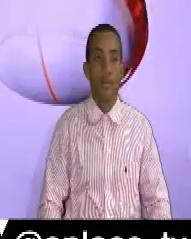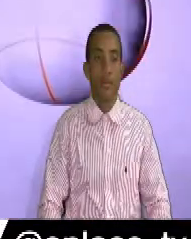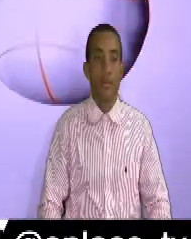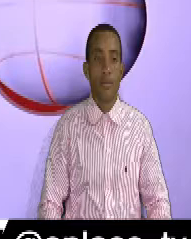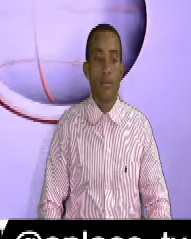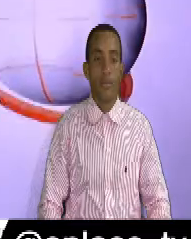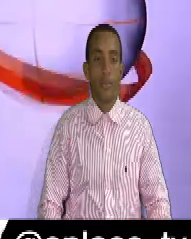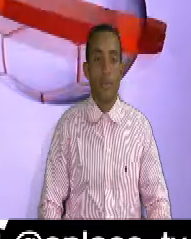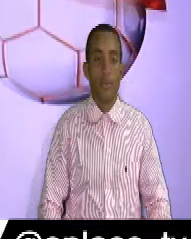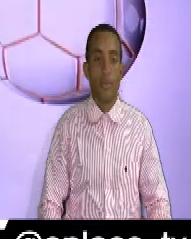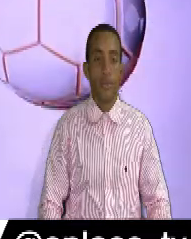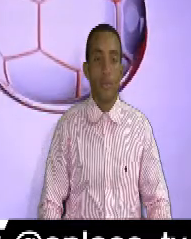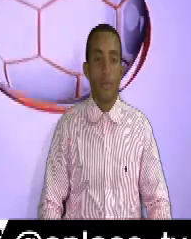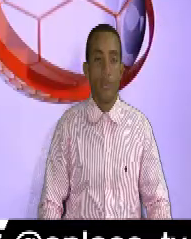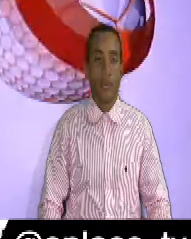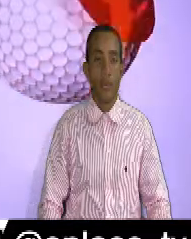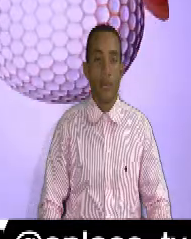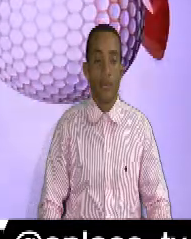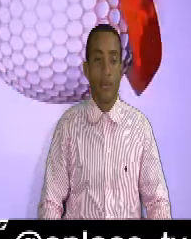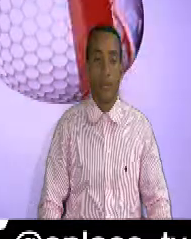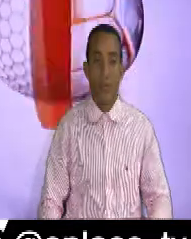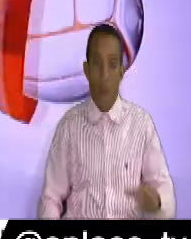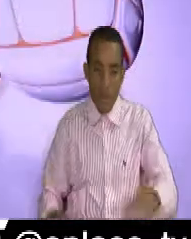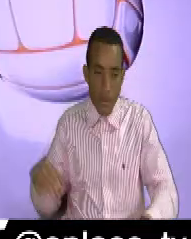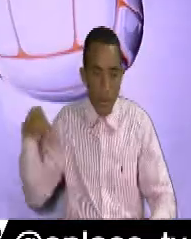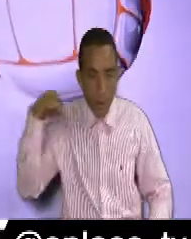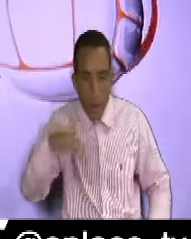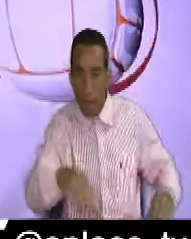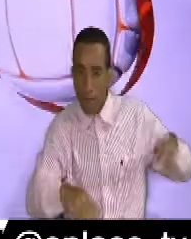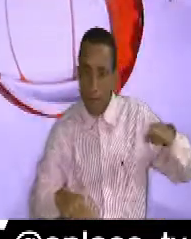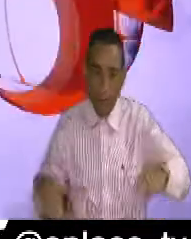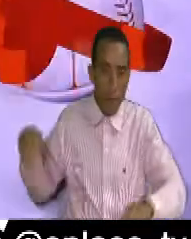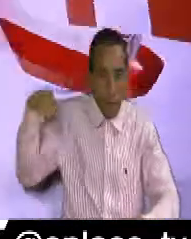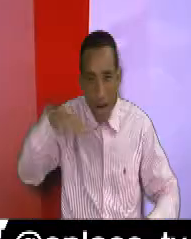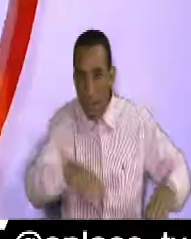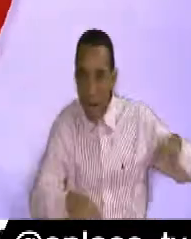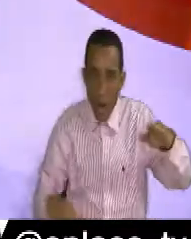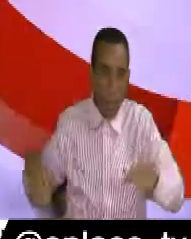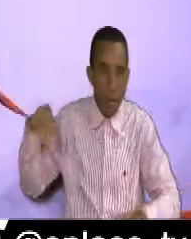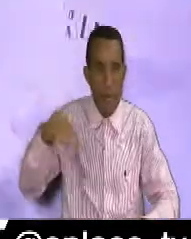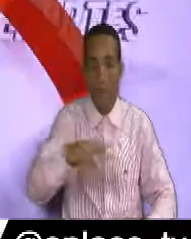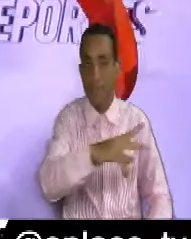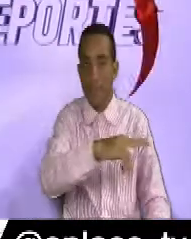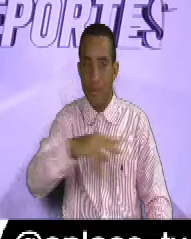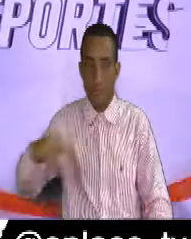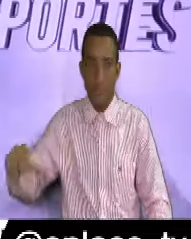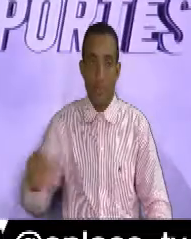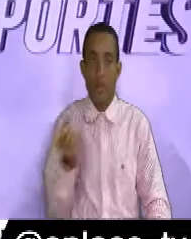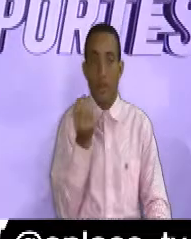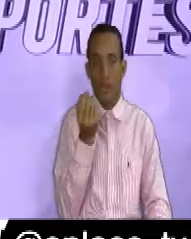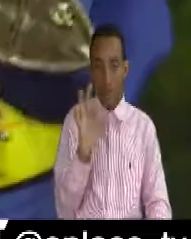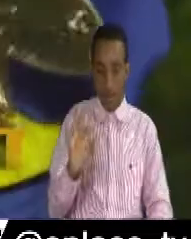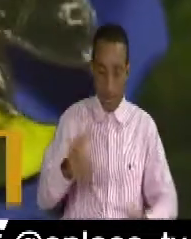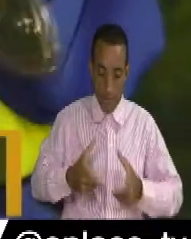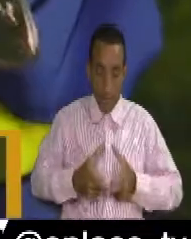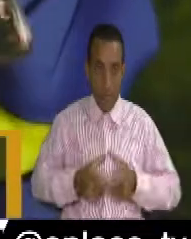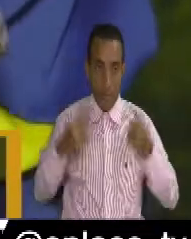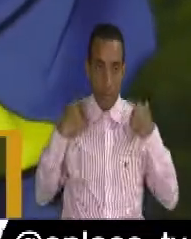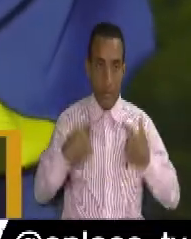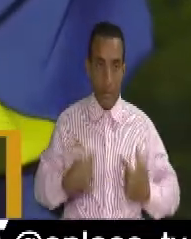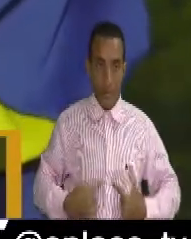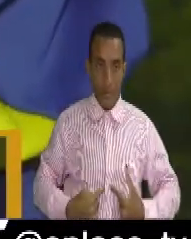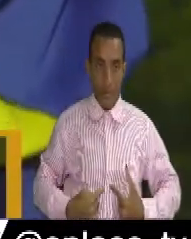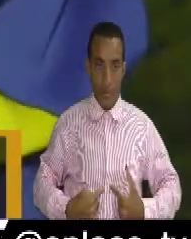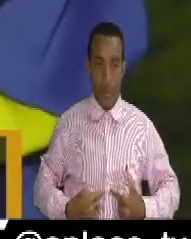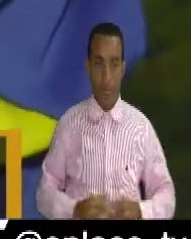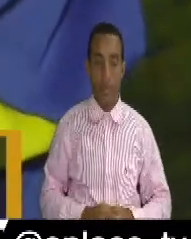Nadadores de Barranca Bermeja obtuvieron 13 medallas en torneo departamental de esta disciplina deportiva. 13 medallas logró traerse